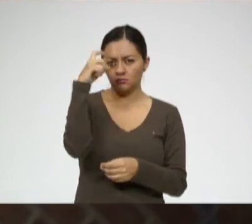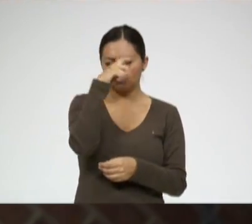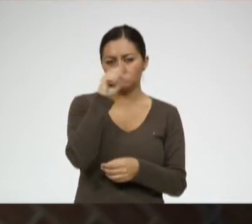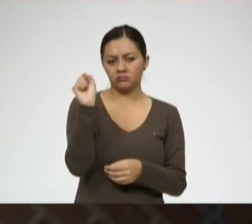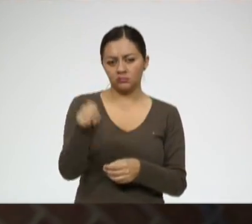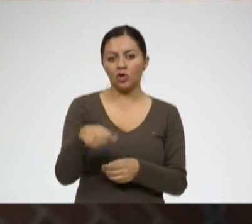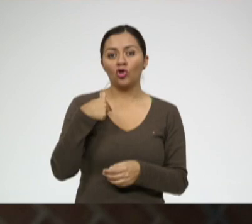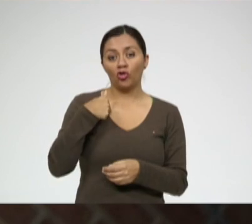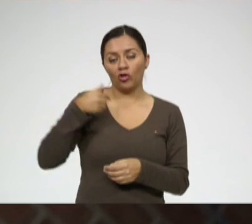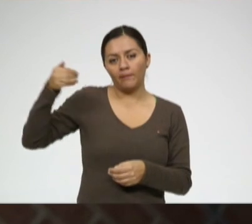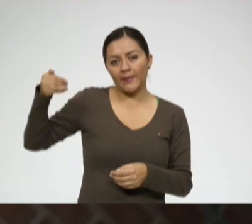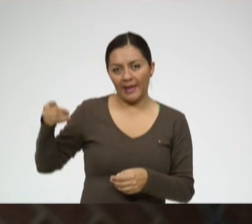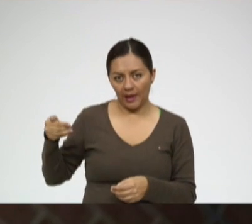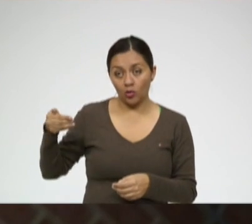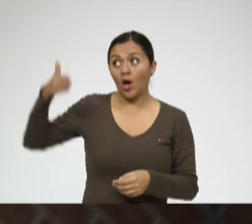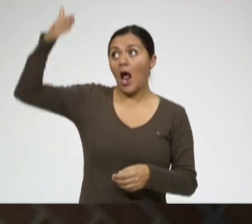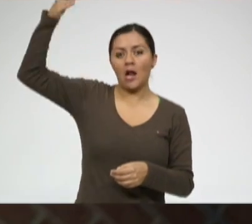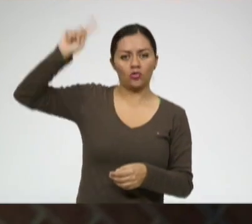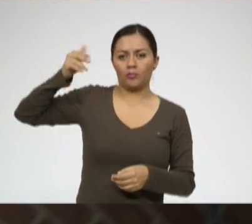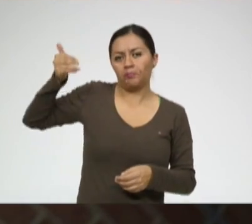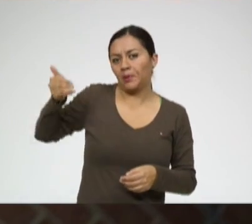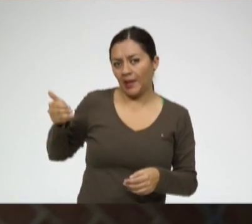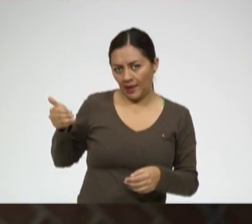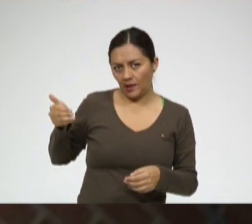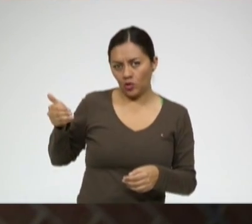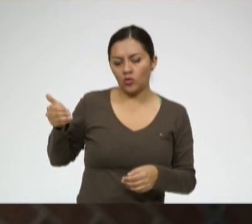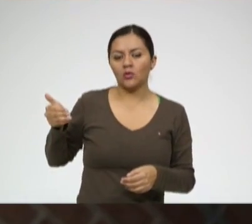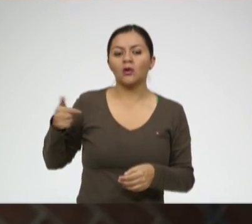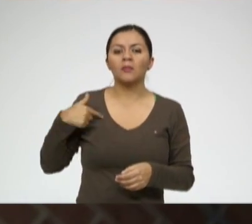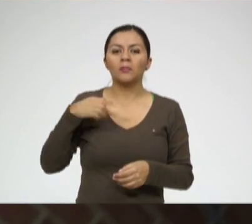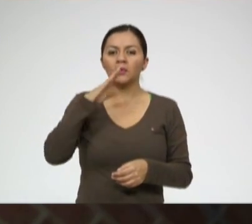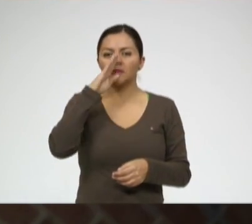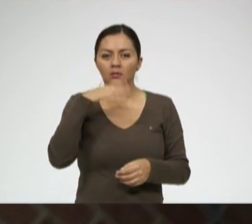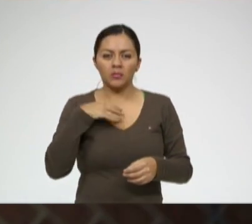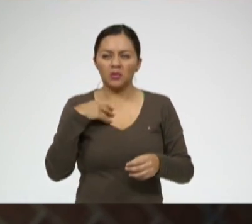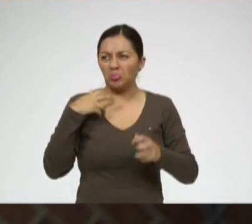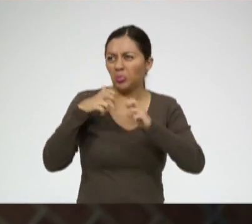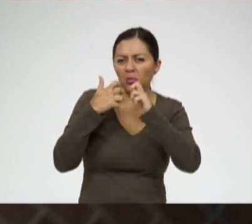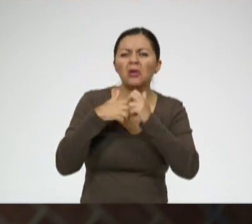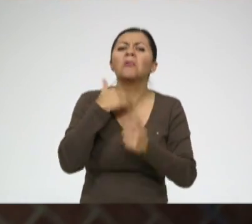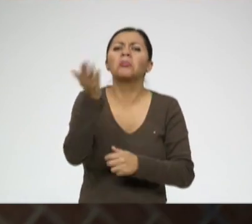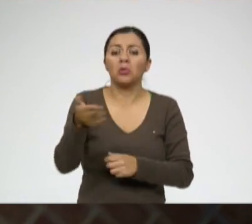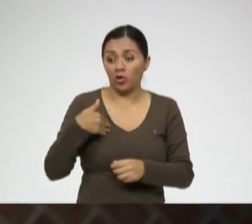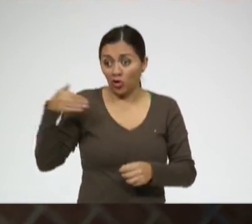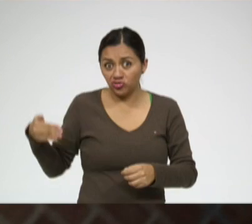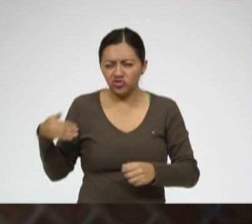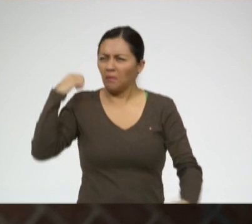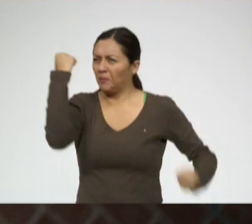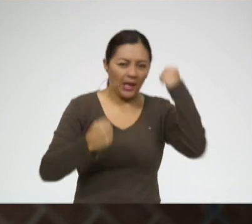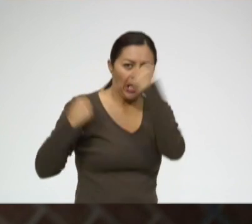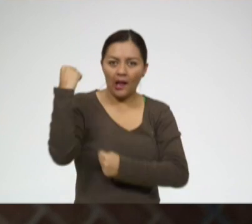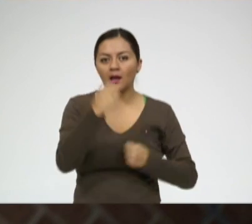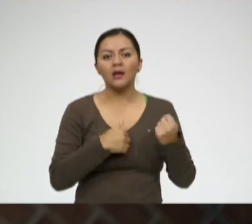Era de estatura baja, pero aún así buscaba tener problemas con todo el mundo.